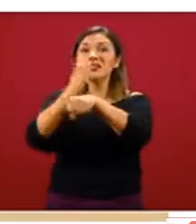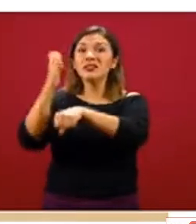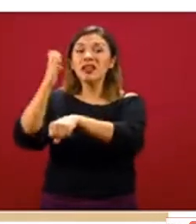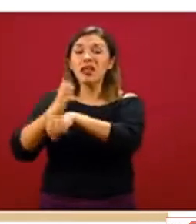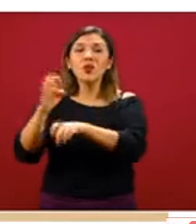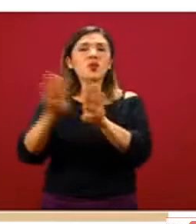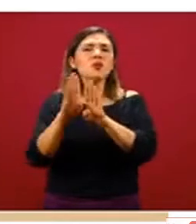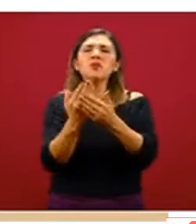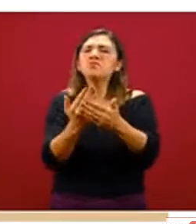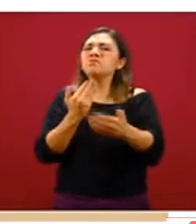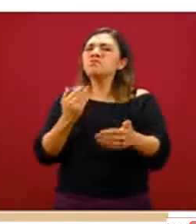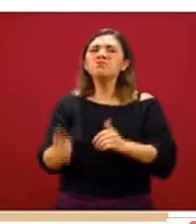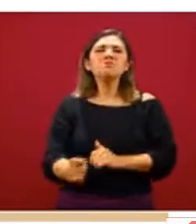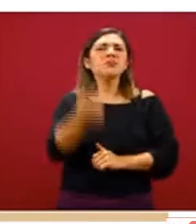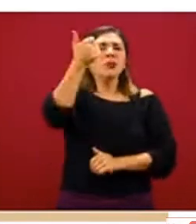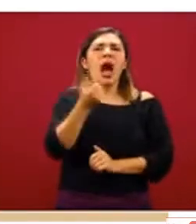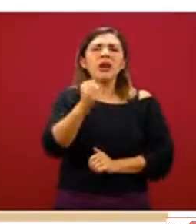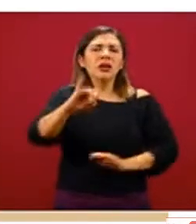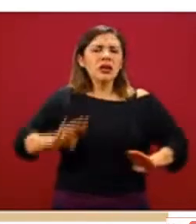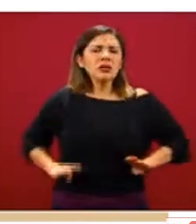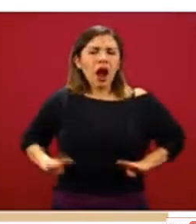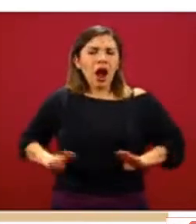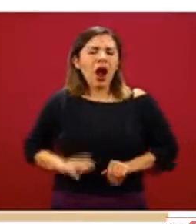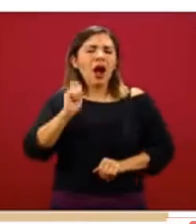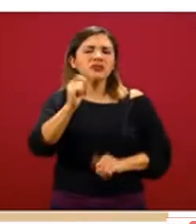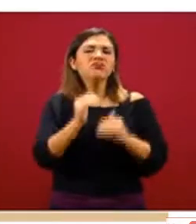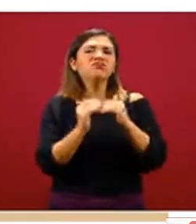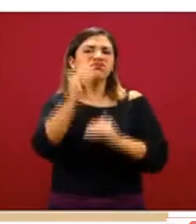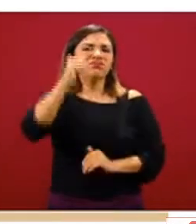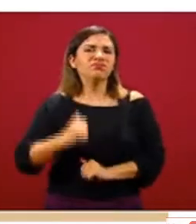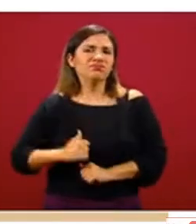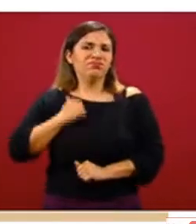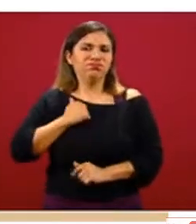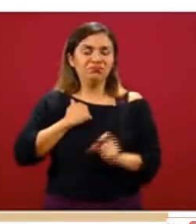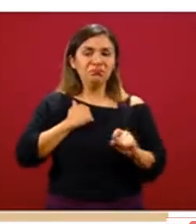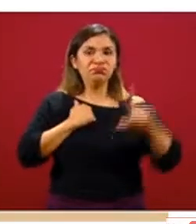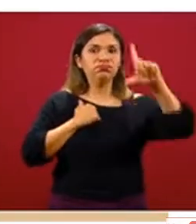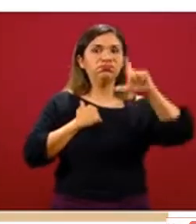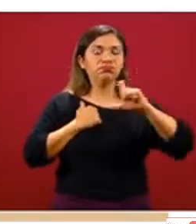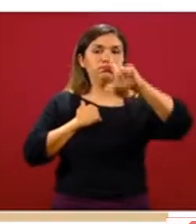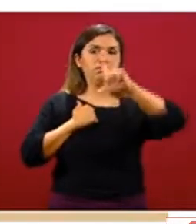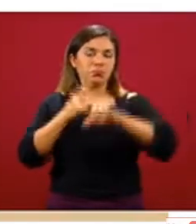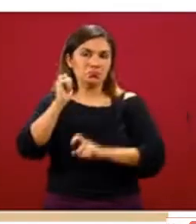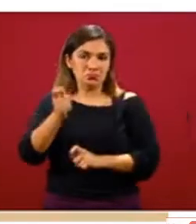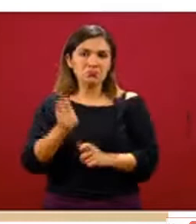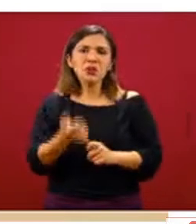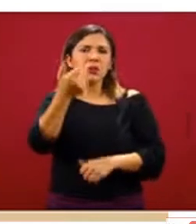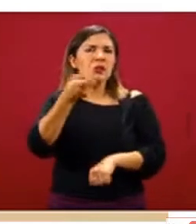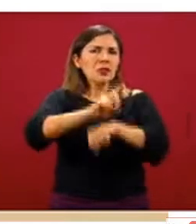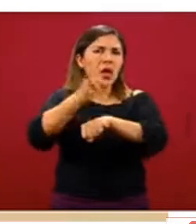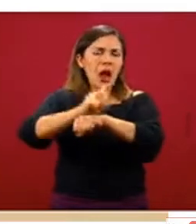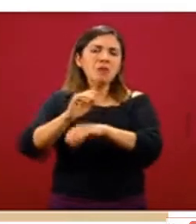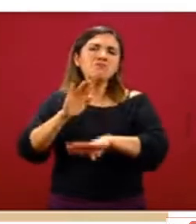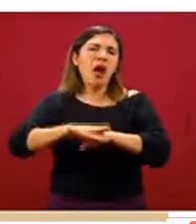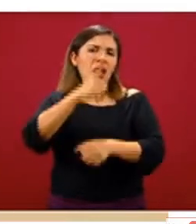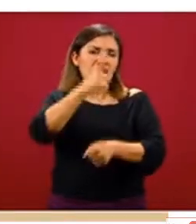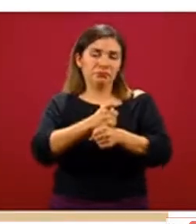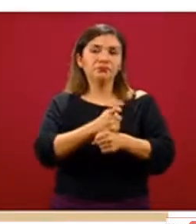desde un principio de la epidemia en México fueron las que estuvieron acumulando desde los primeros casos la mayor